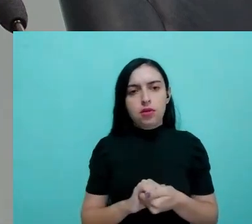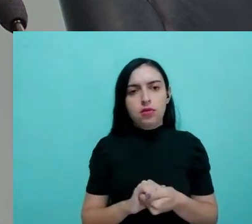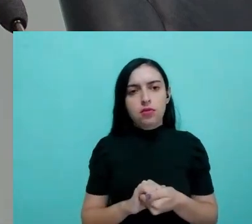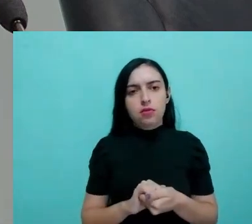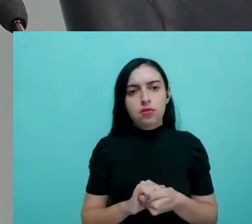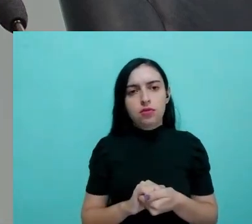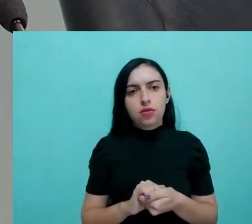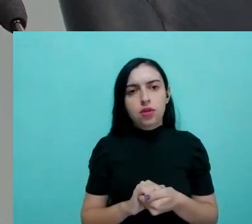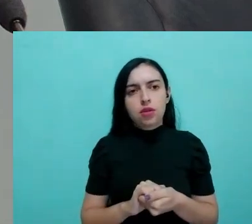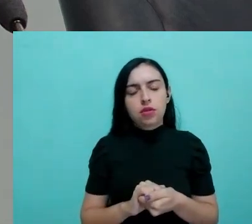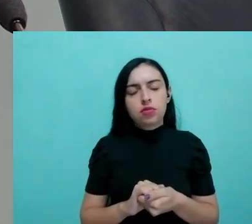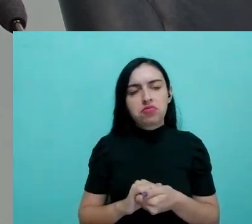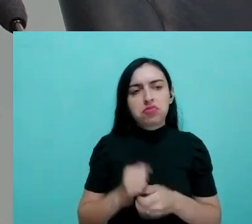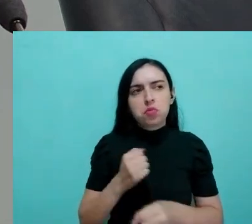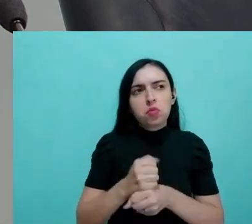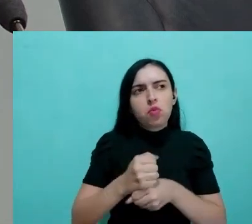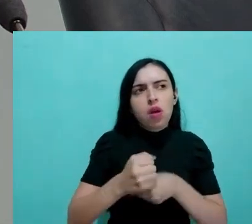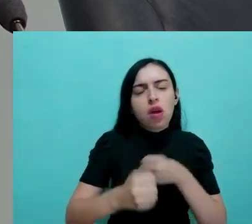vigor durante